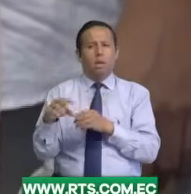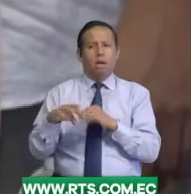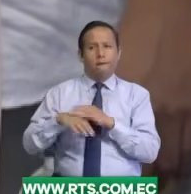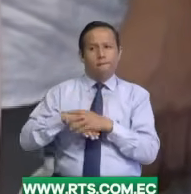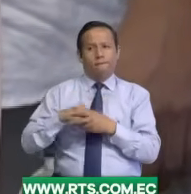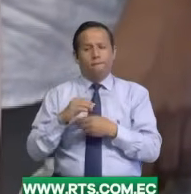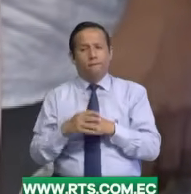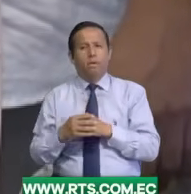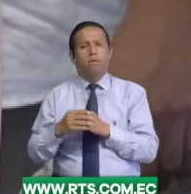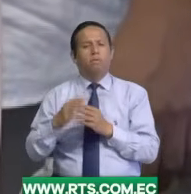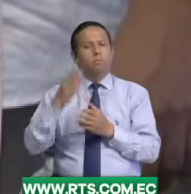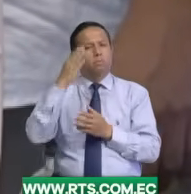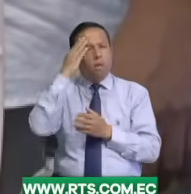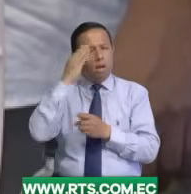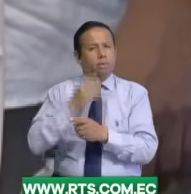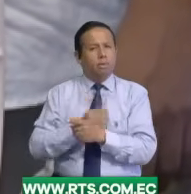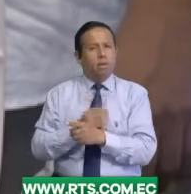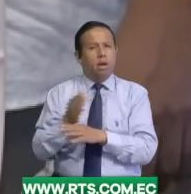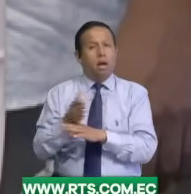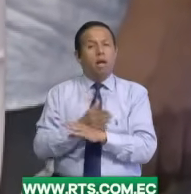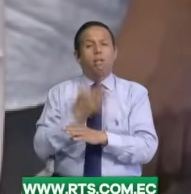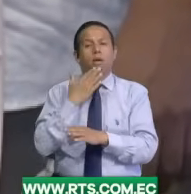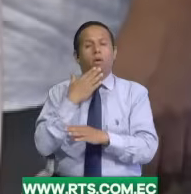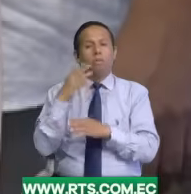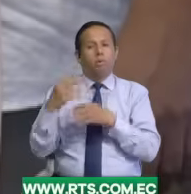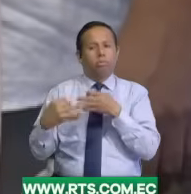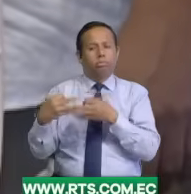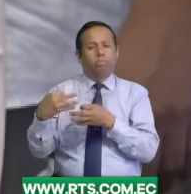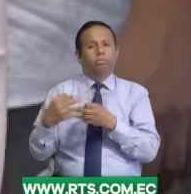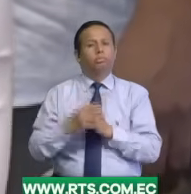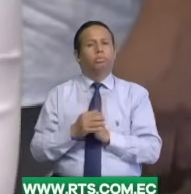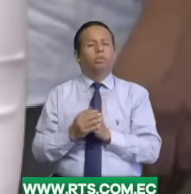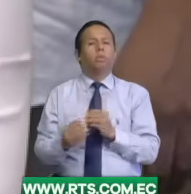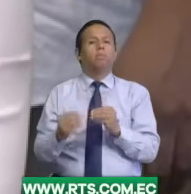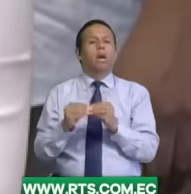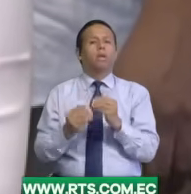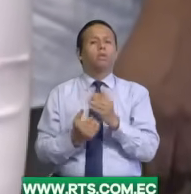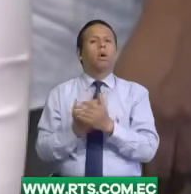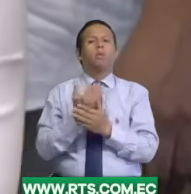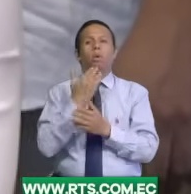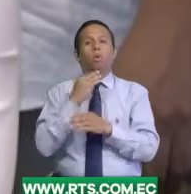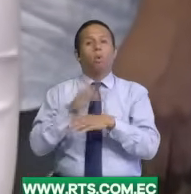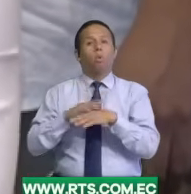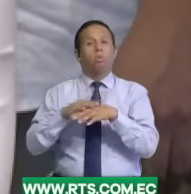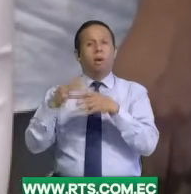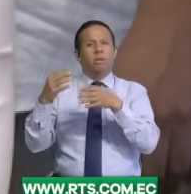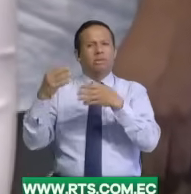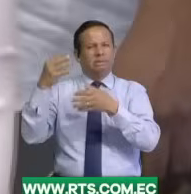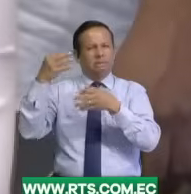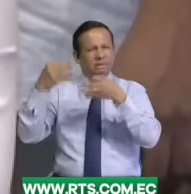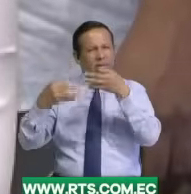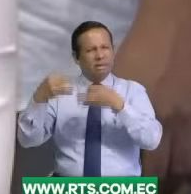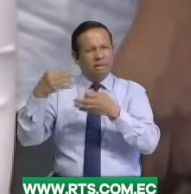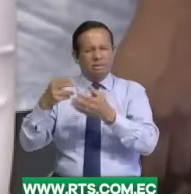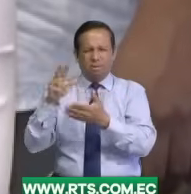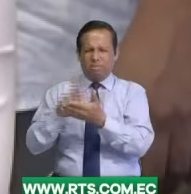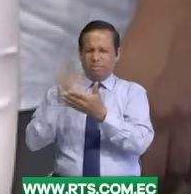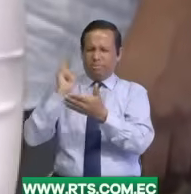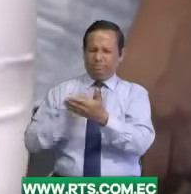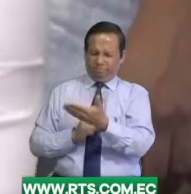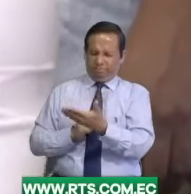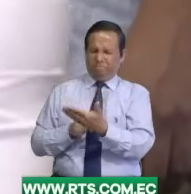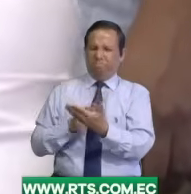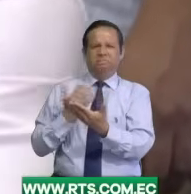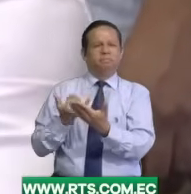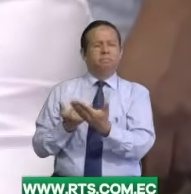fraude procesal en todo lo que sucedió antes de la sentencia. Lo nuevo es por la sentencia, específicamente prevaricato. Y la única